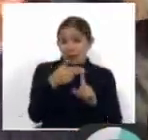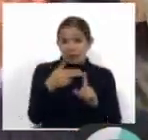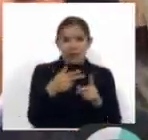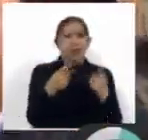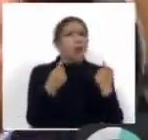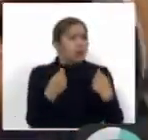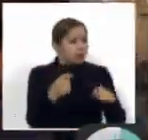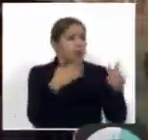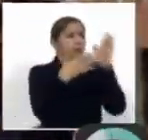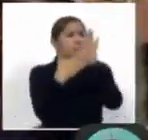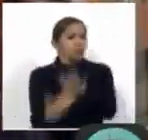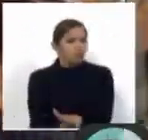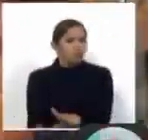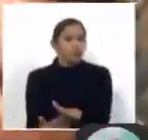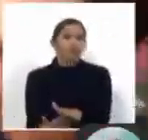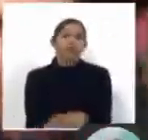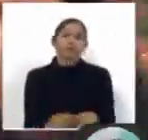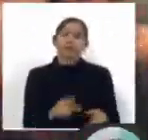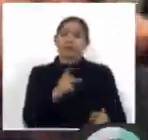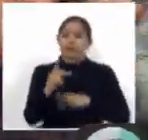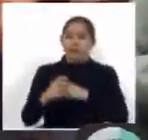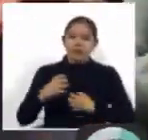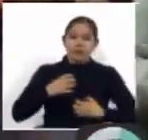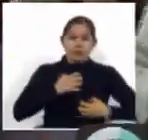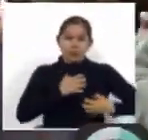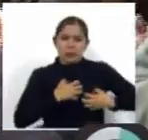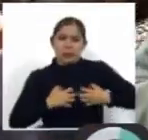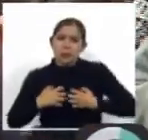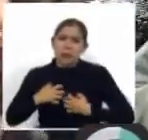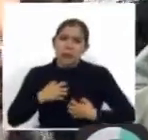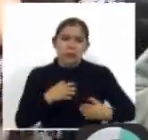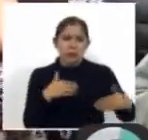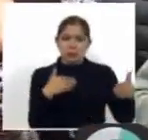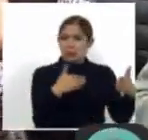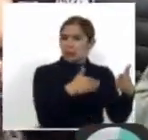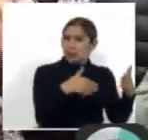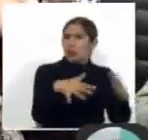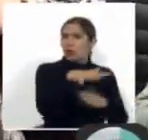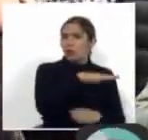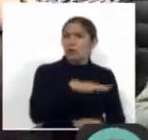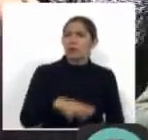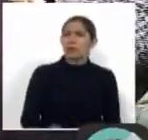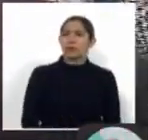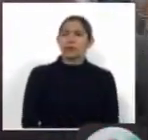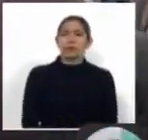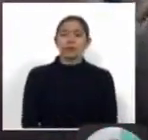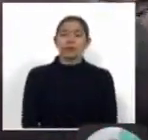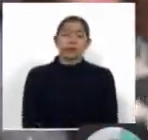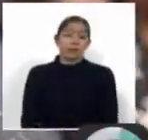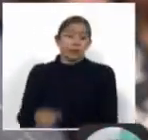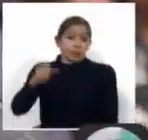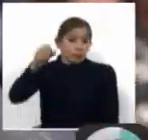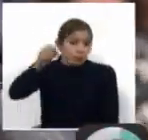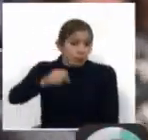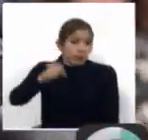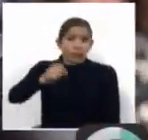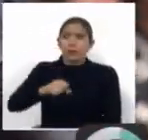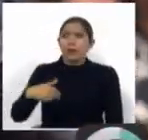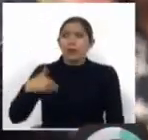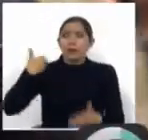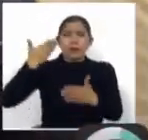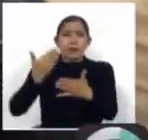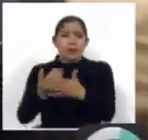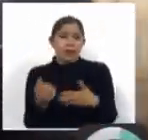de racismo, lo cual molestó además a la ciudadanía que se encontraba en el lugar. Efectivamente, están llegando en sus